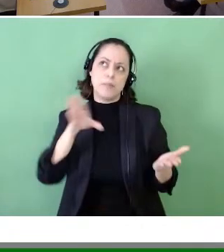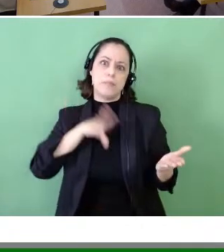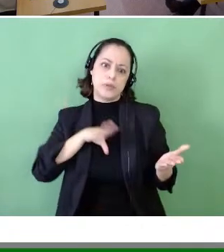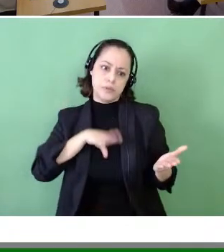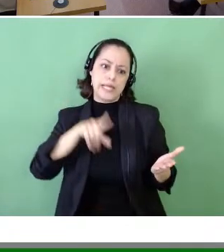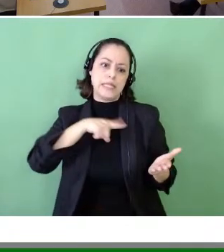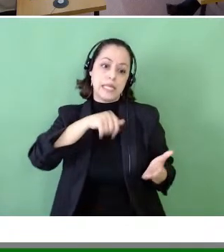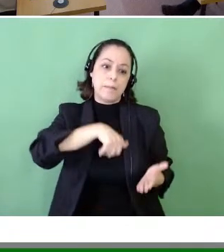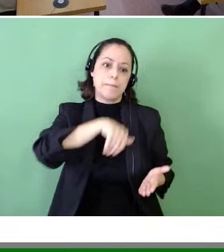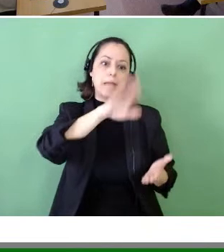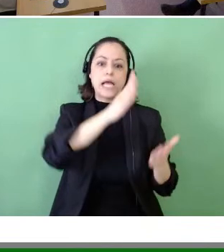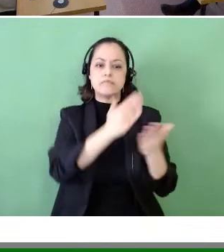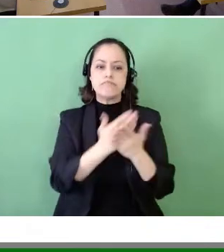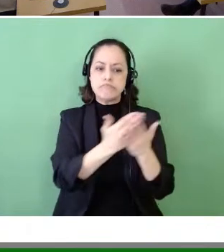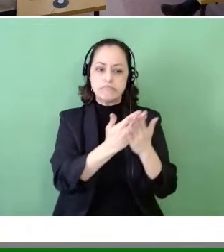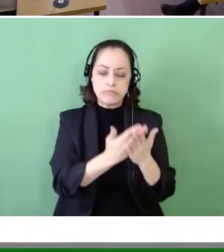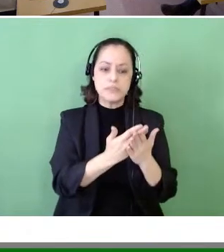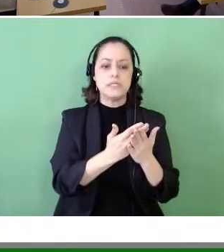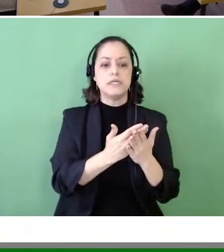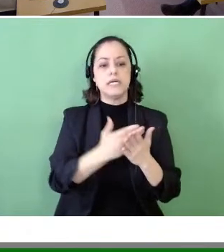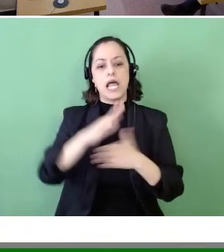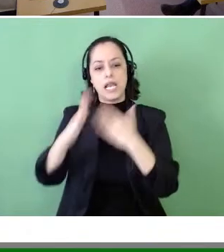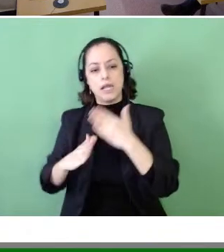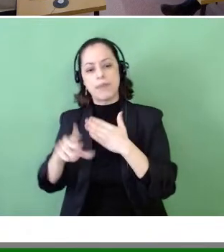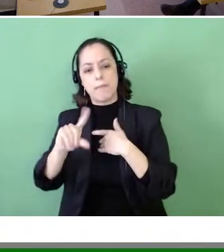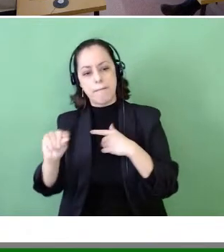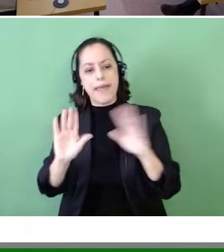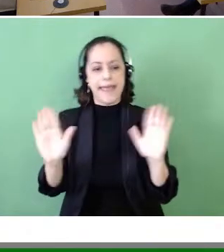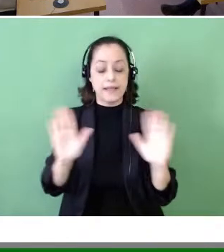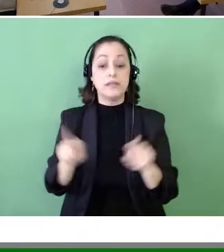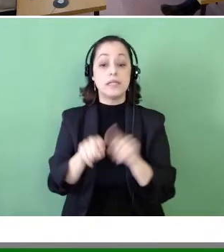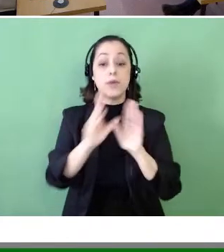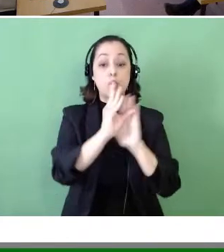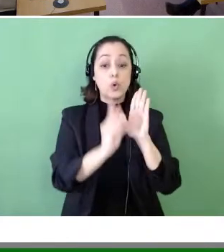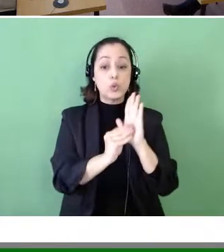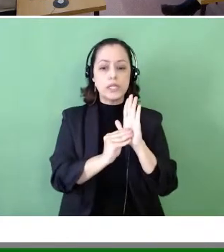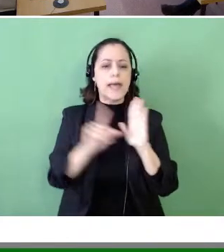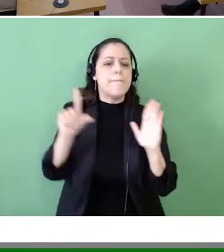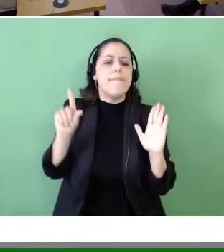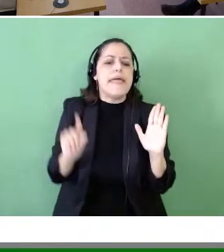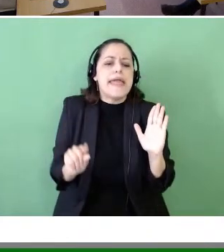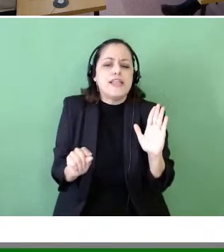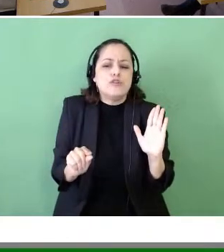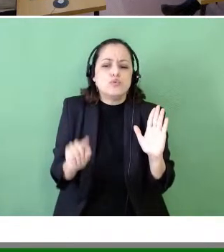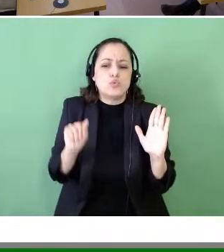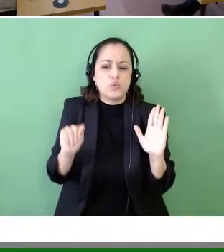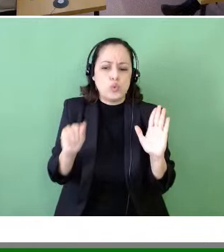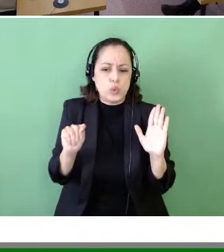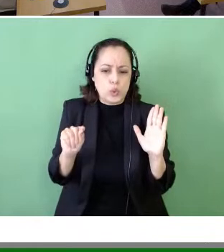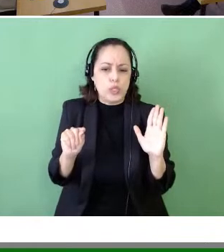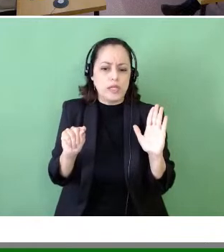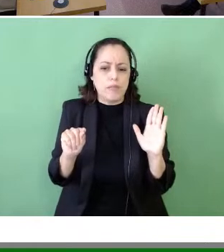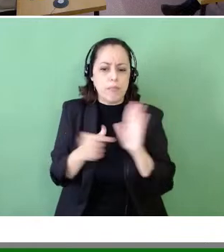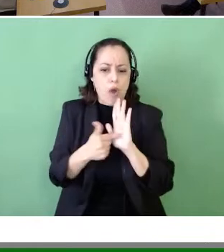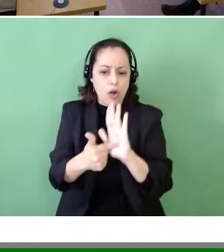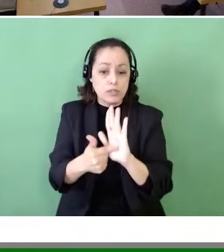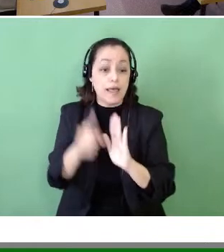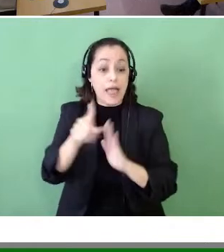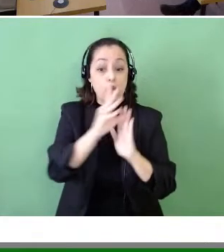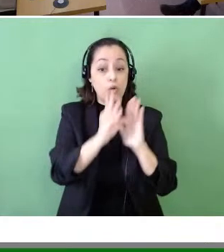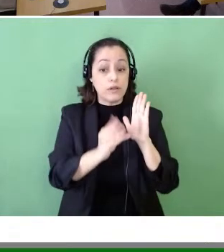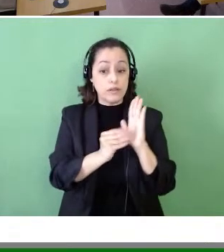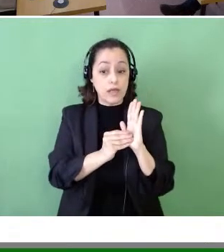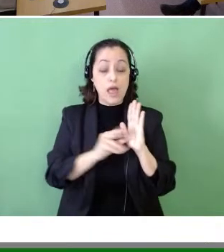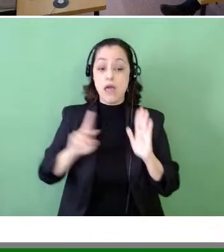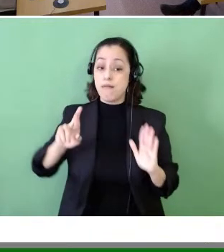casi 10% más. Y por fin, los contenidos que menos apuntaron fueron contenidos que no